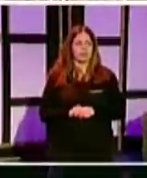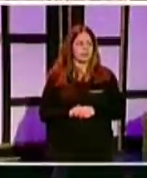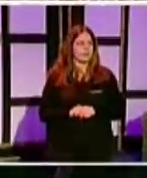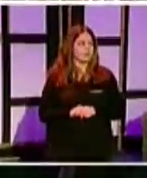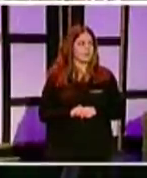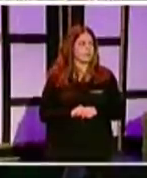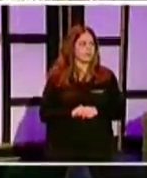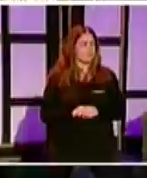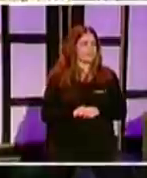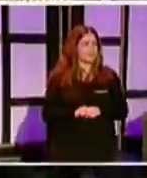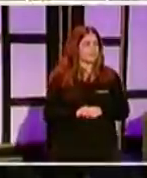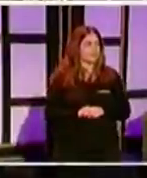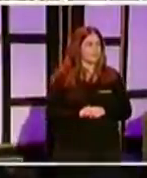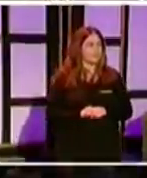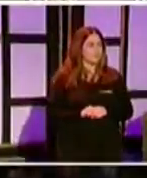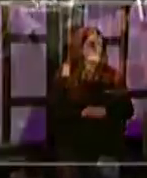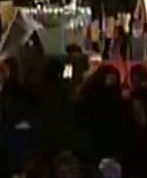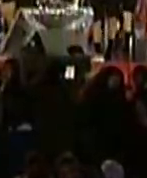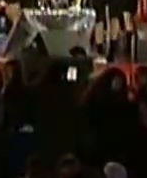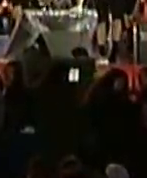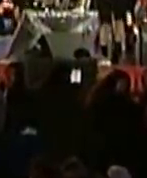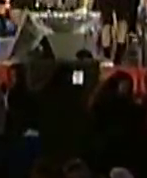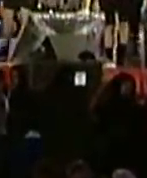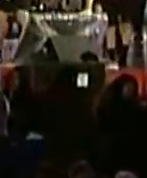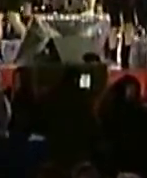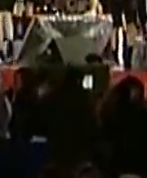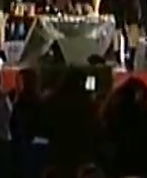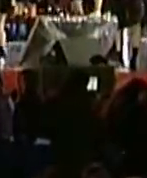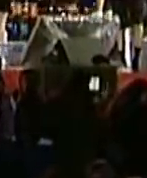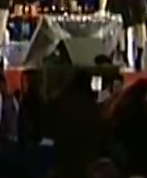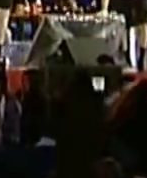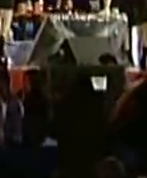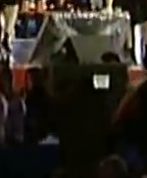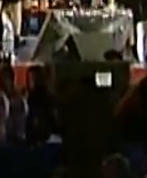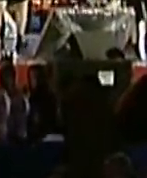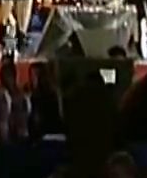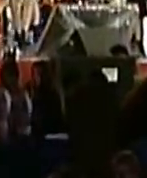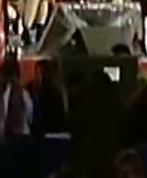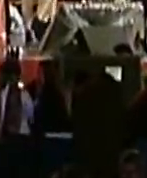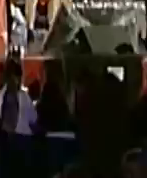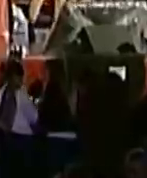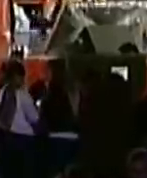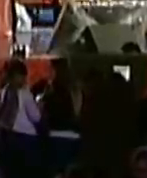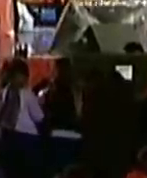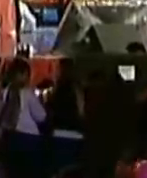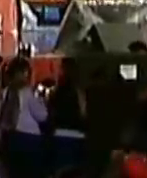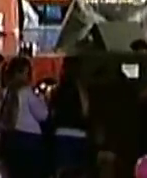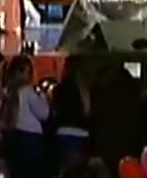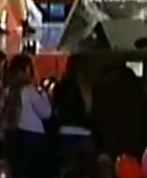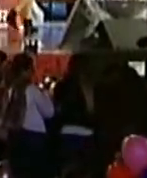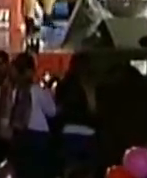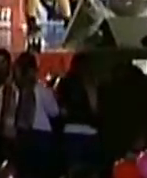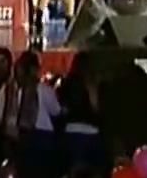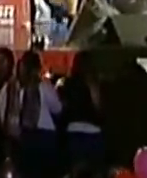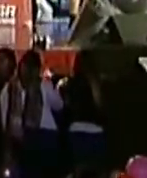preparado cuidadosamente para ustedes en esta noche de lunes, en esta noche de murga. Y enseguida Juan Antonio Cabrera va a estar con ellos en lo